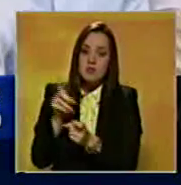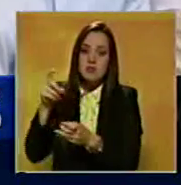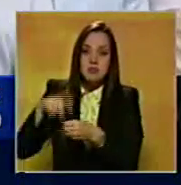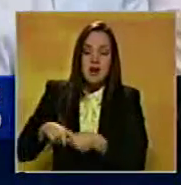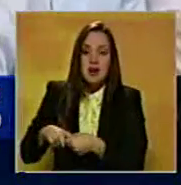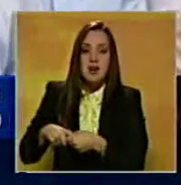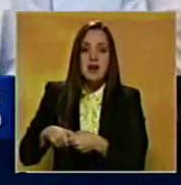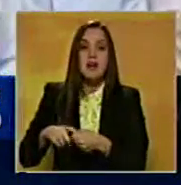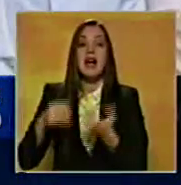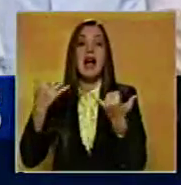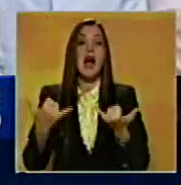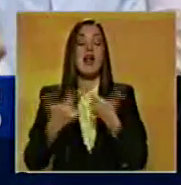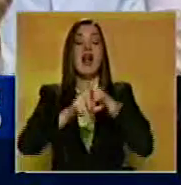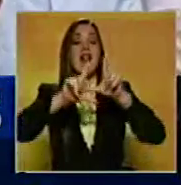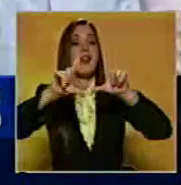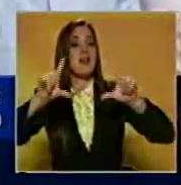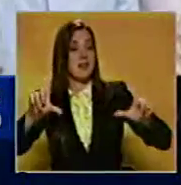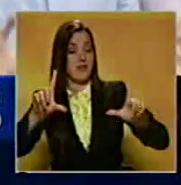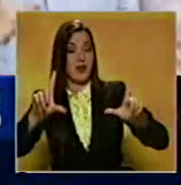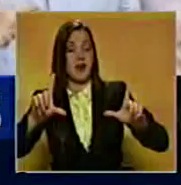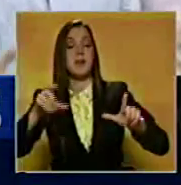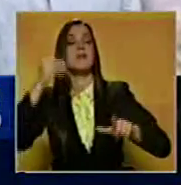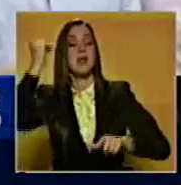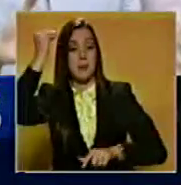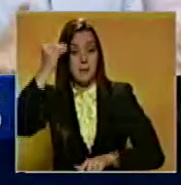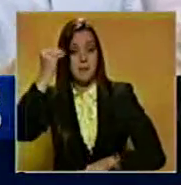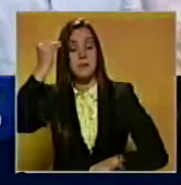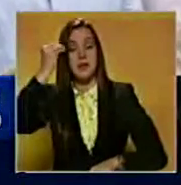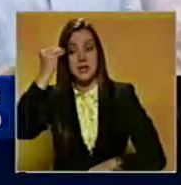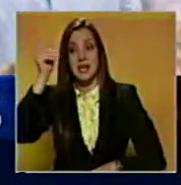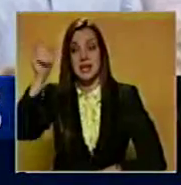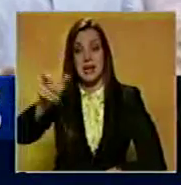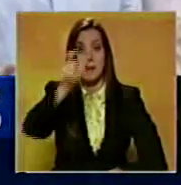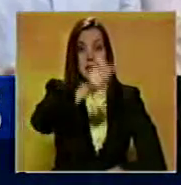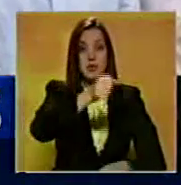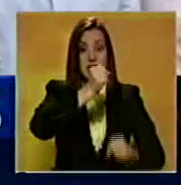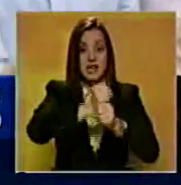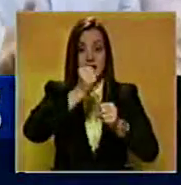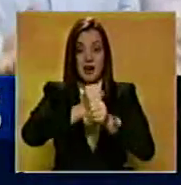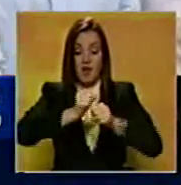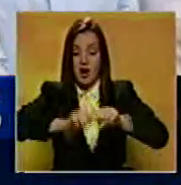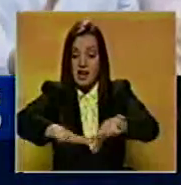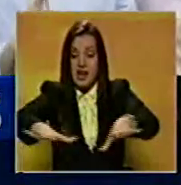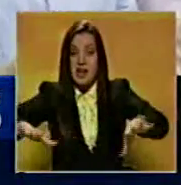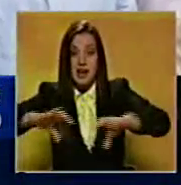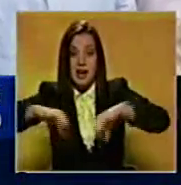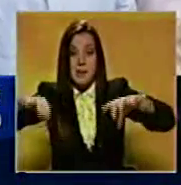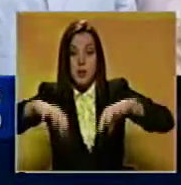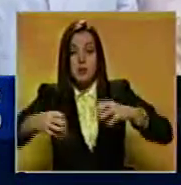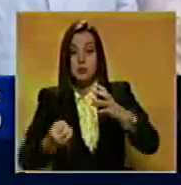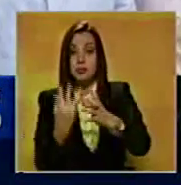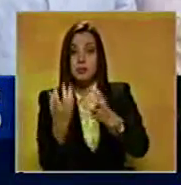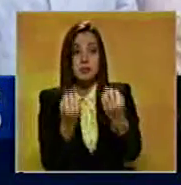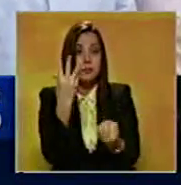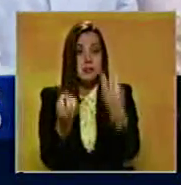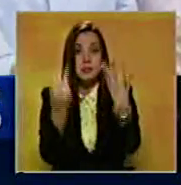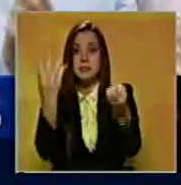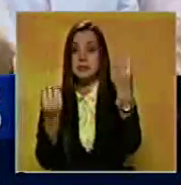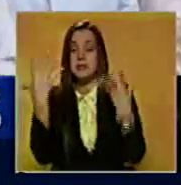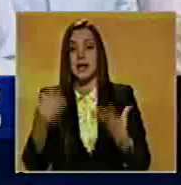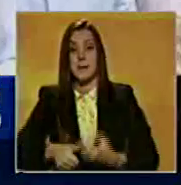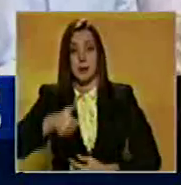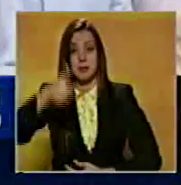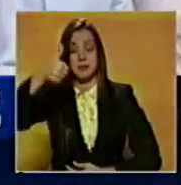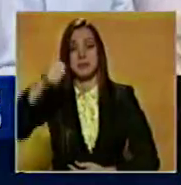de su campaña y que estaba apostando a la capacidad que tienen los agricultores de crecer y de duplicar la producción agropecuaria del